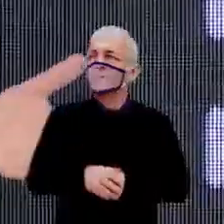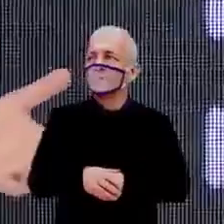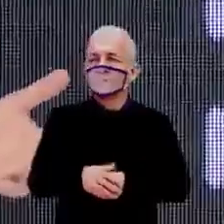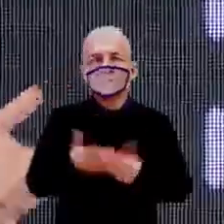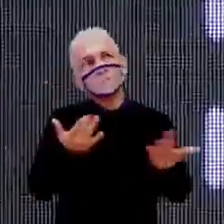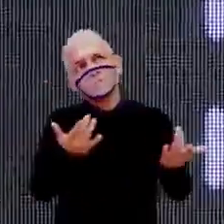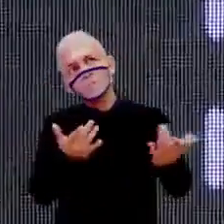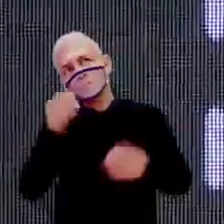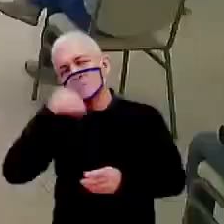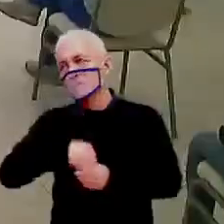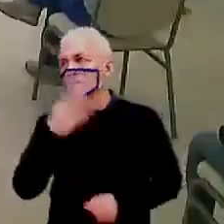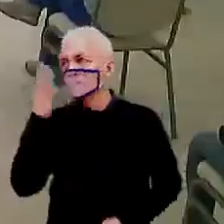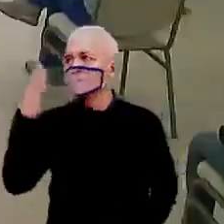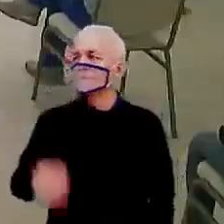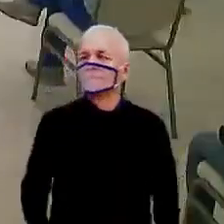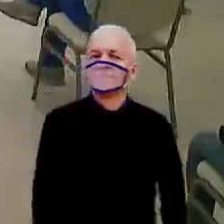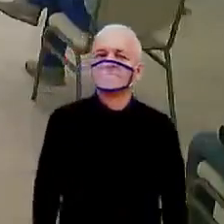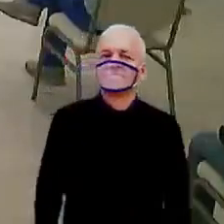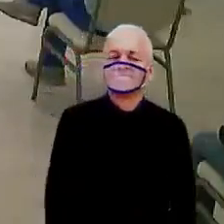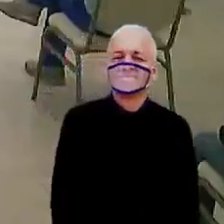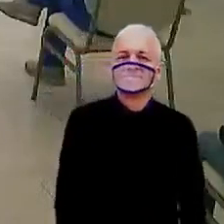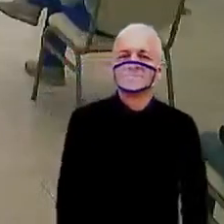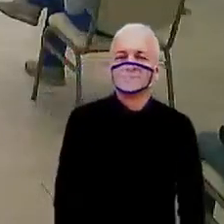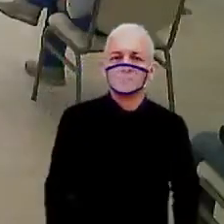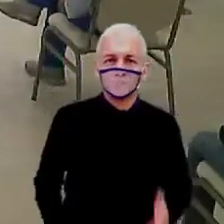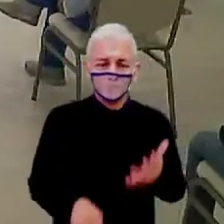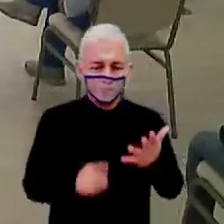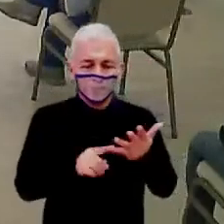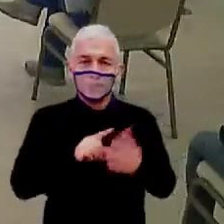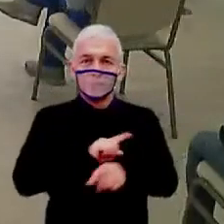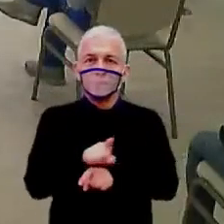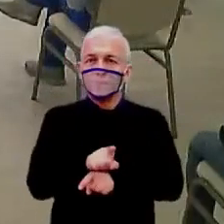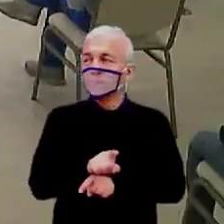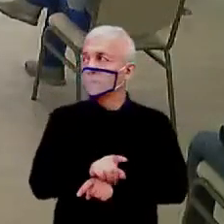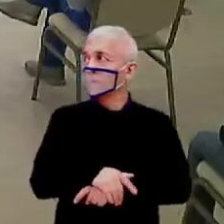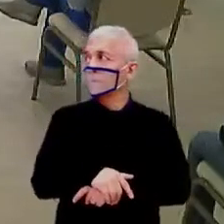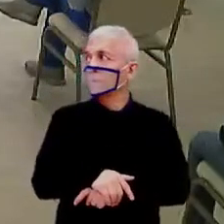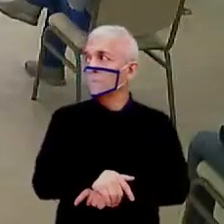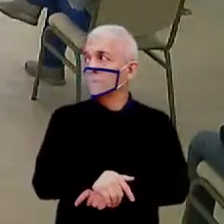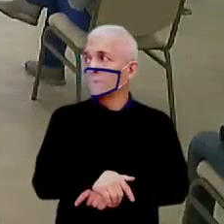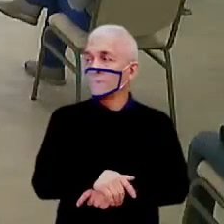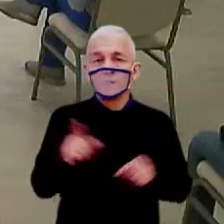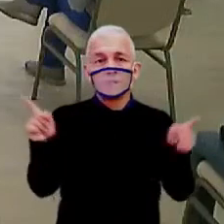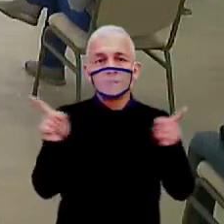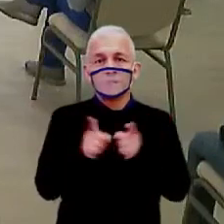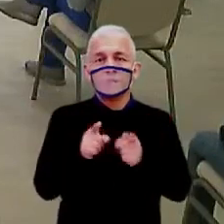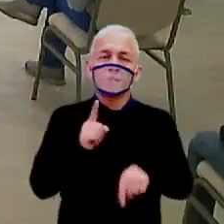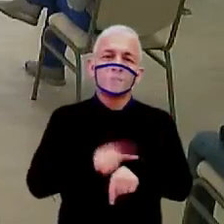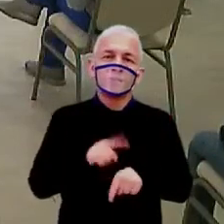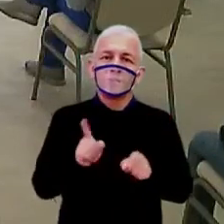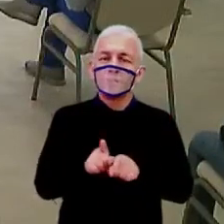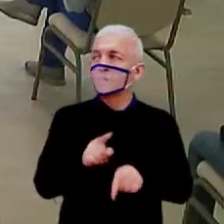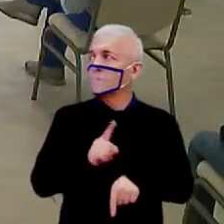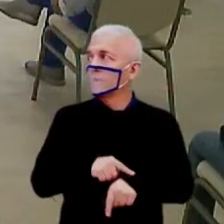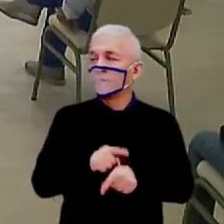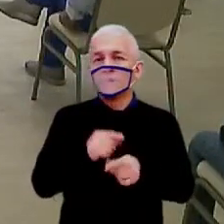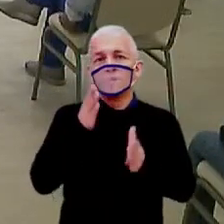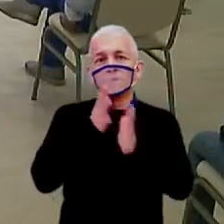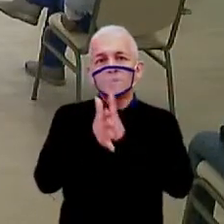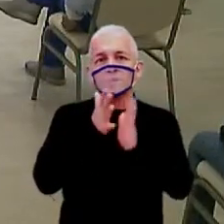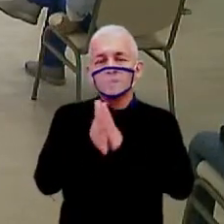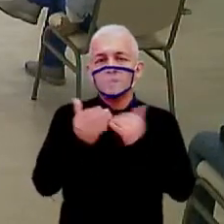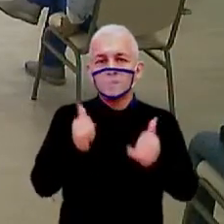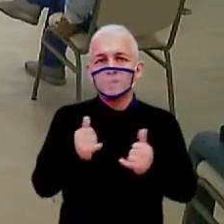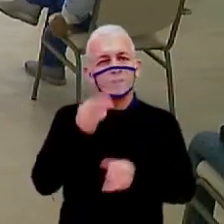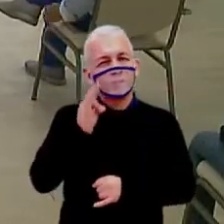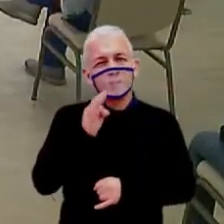los estamos esperando. Bueno, alcalde, tenemos solo unos últimos minutos, breves minutos, para que sea usted quien cierre este evento y el mensaje final suyo,